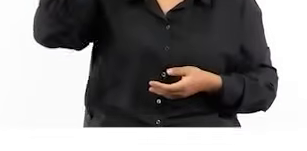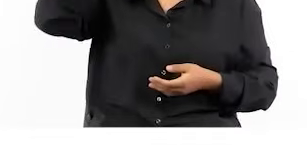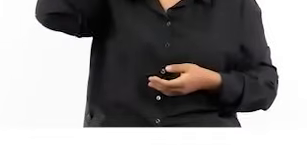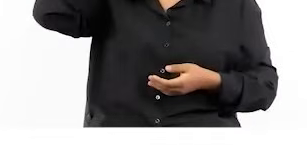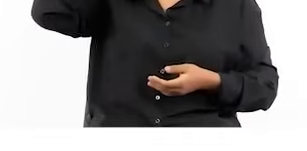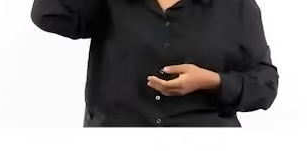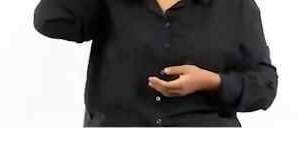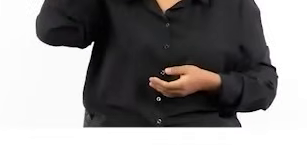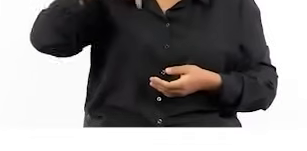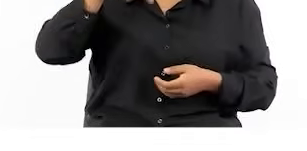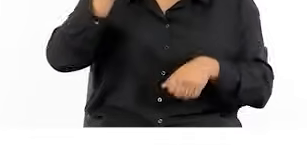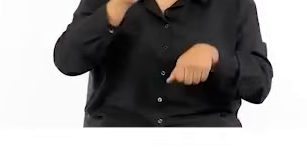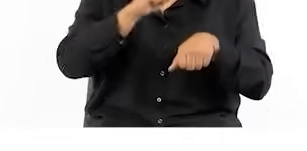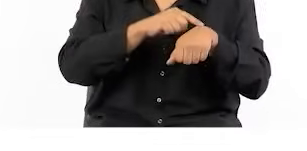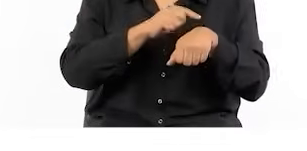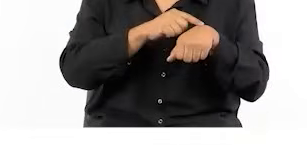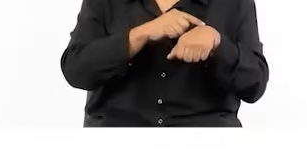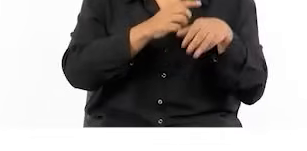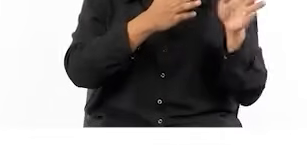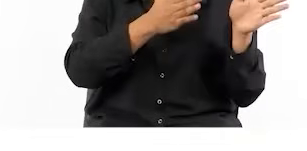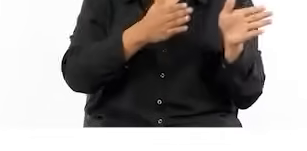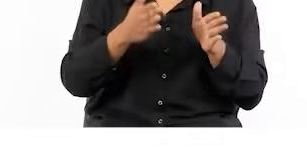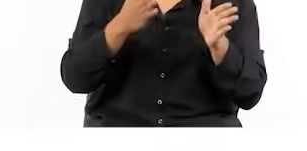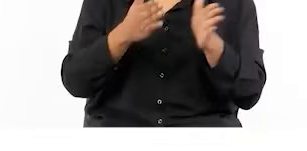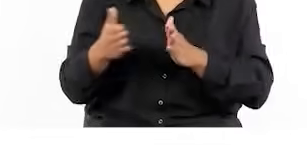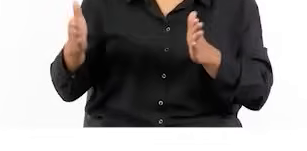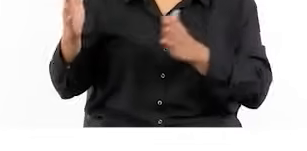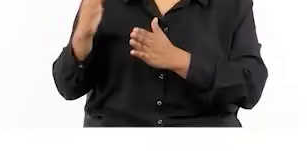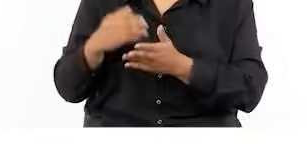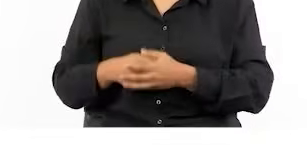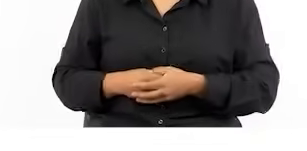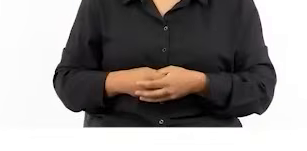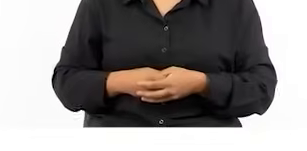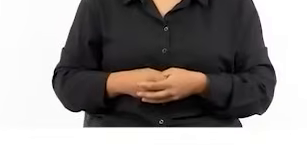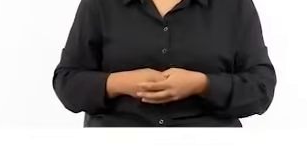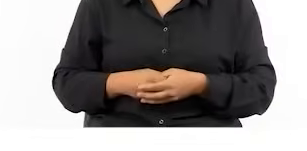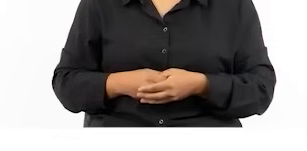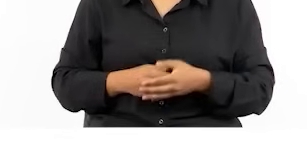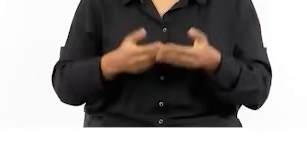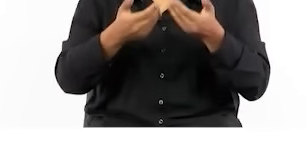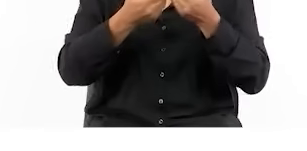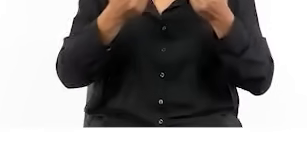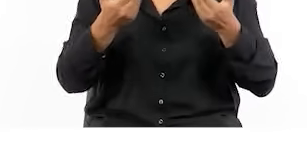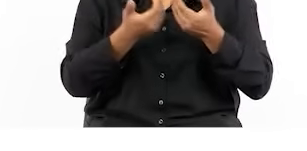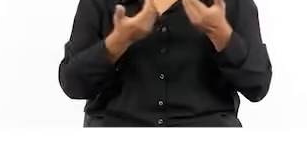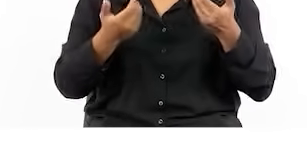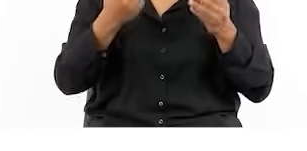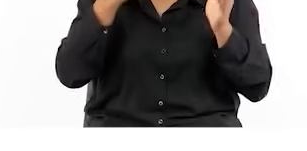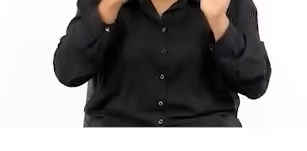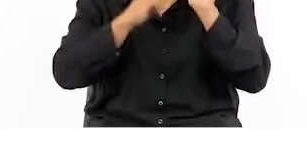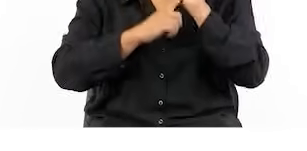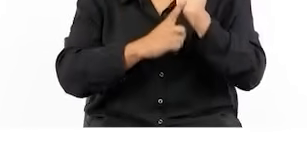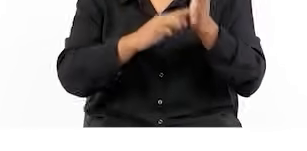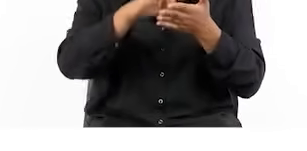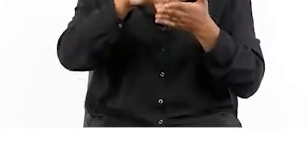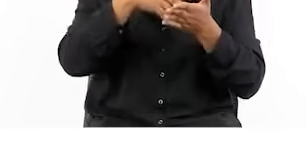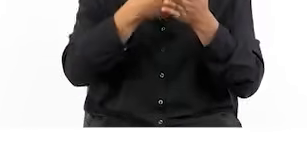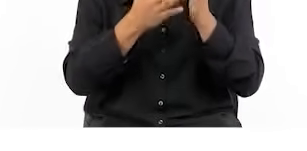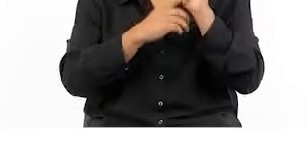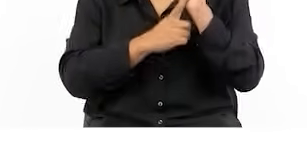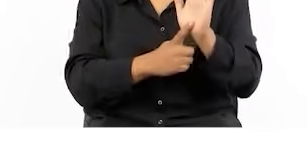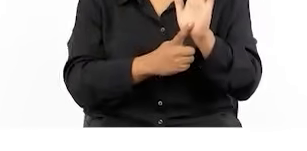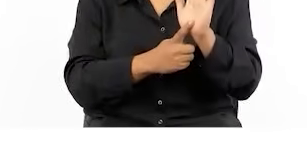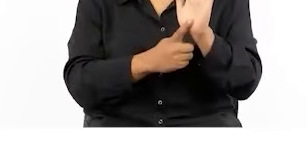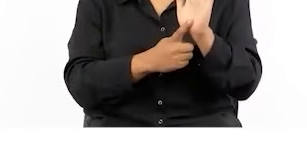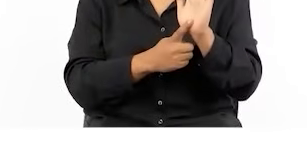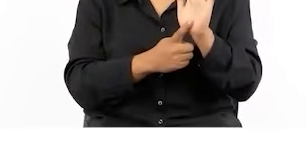Tierra? Bueno, para eso vamos a conocer ahora sí la escala del tiempo geológico y sus principales